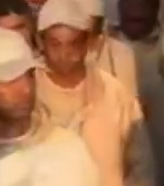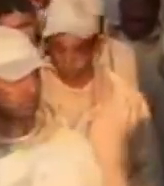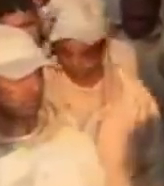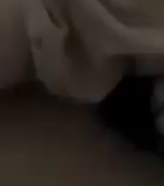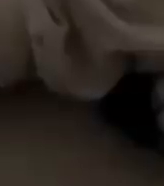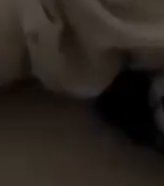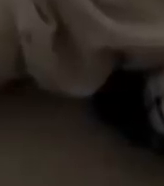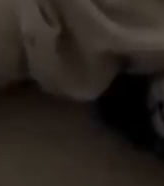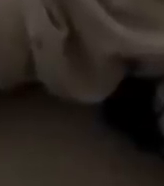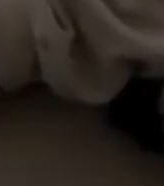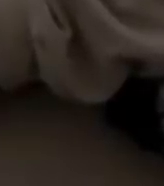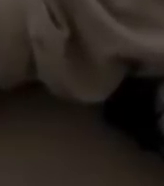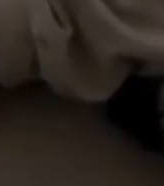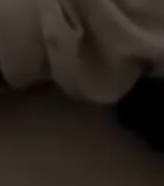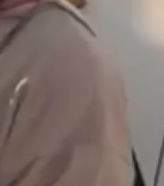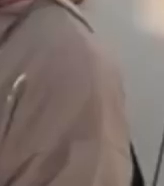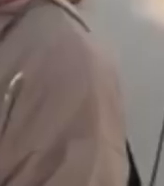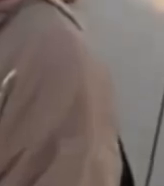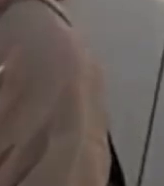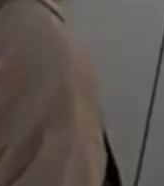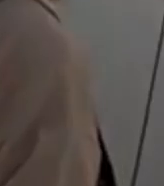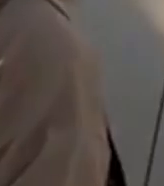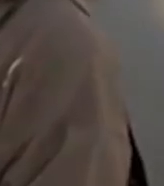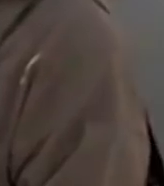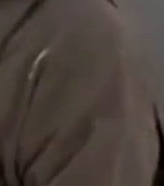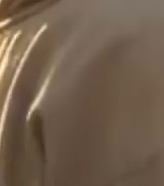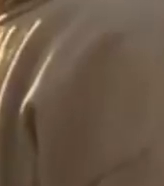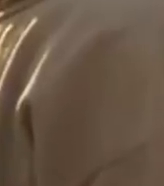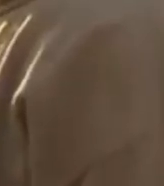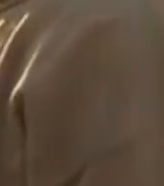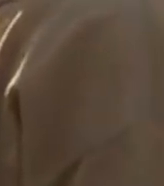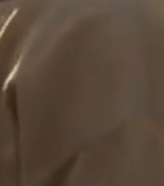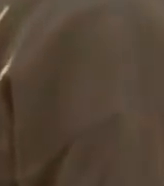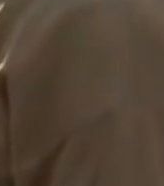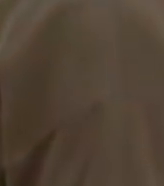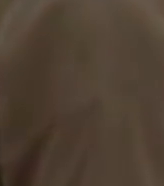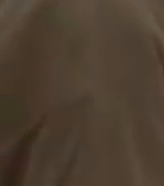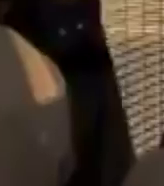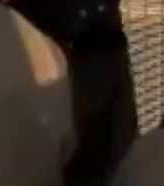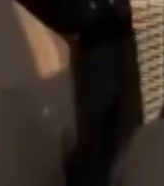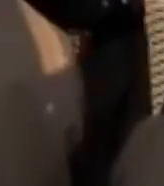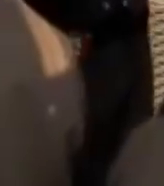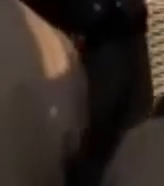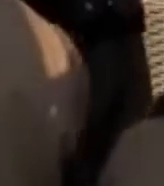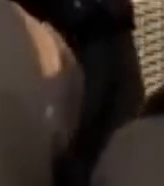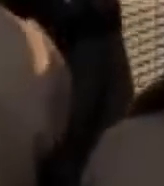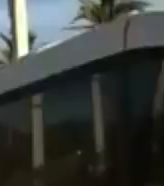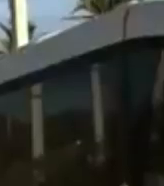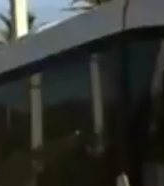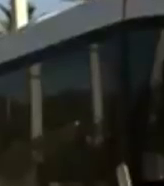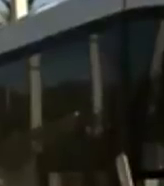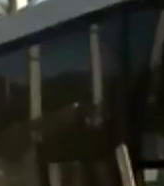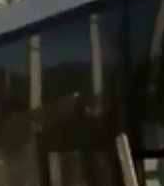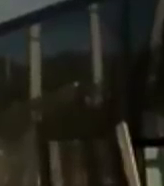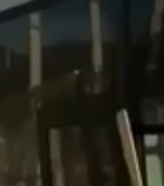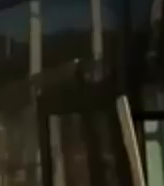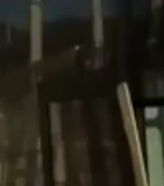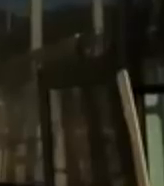los reclusos, los presos y un número